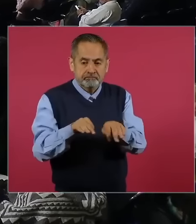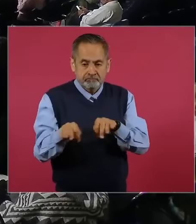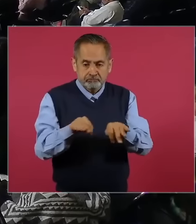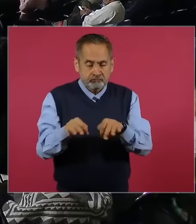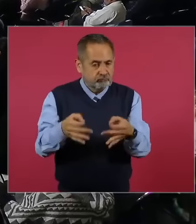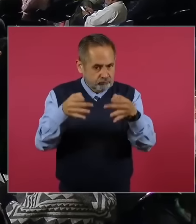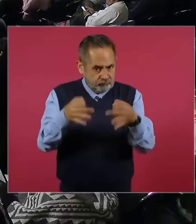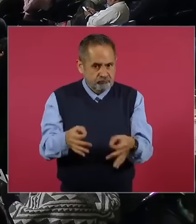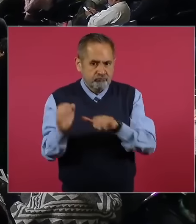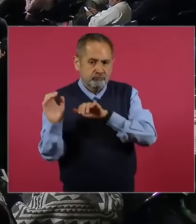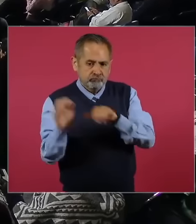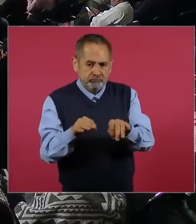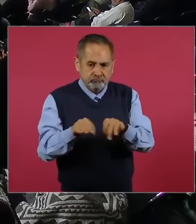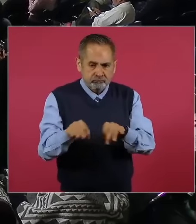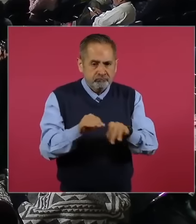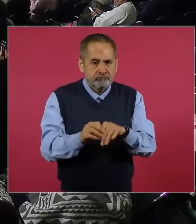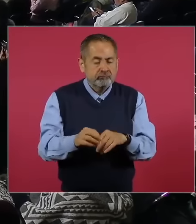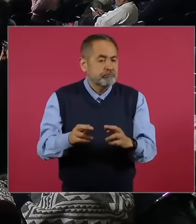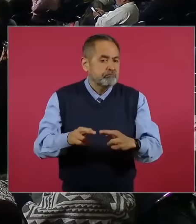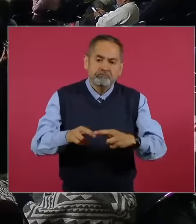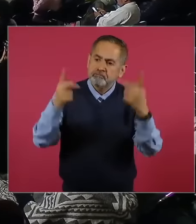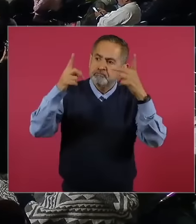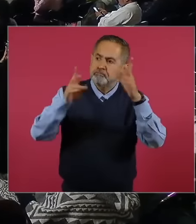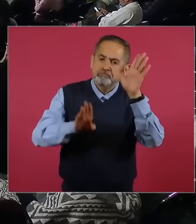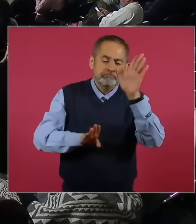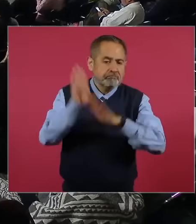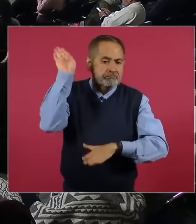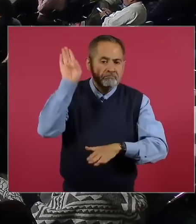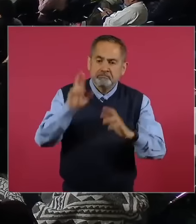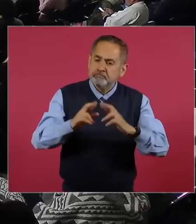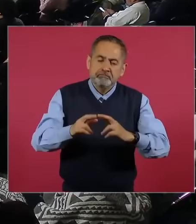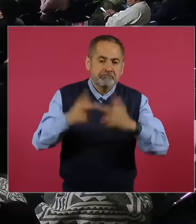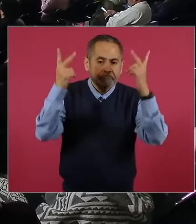formal, récord.